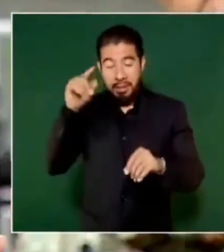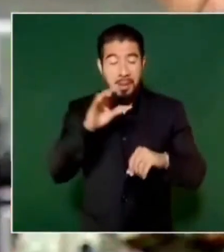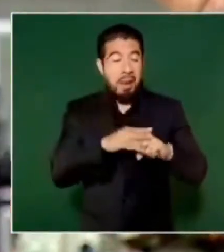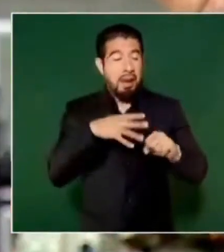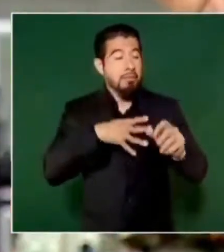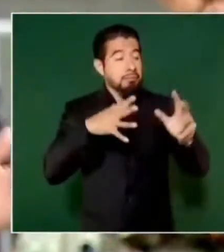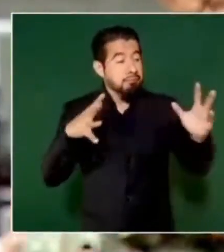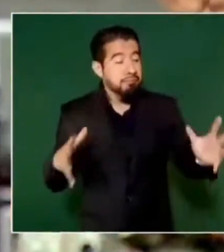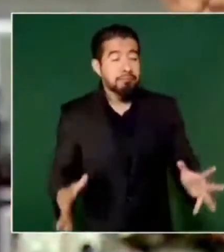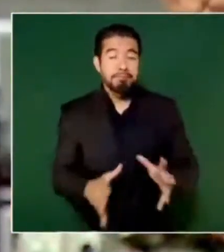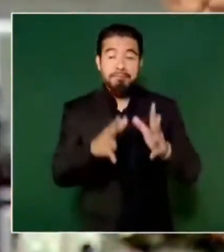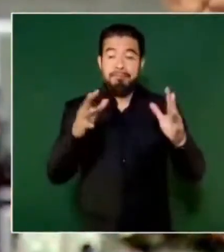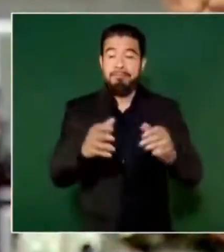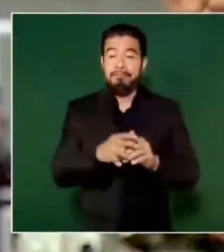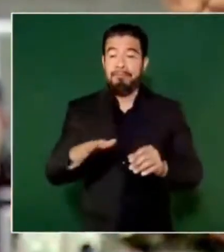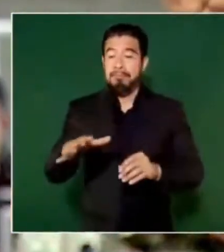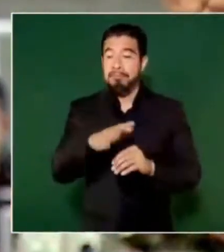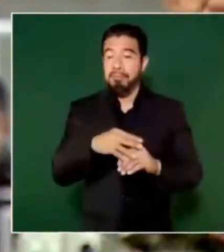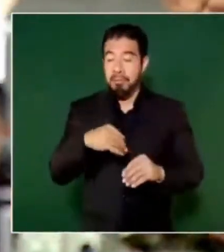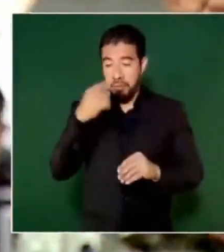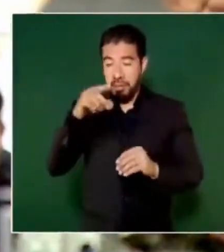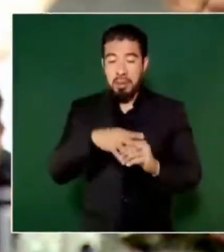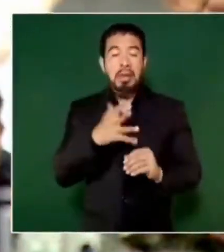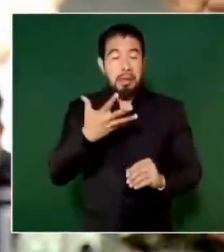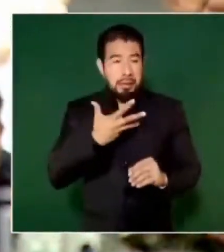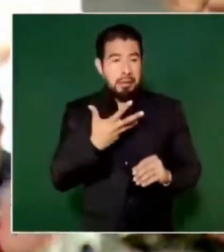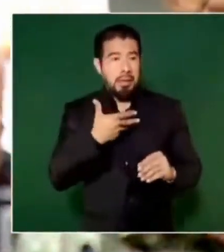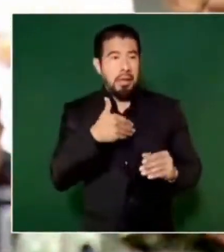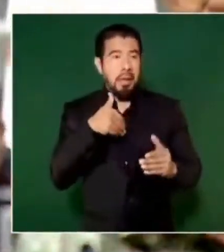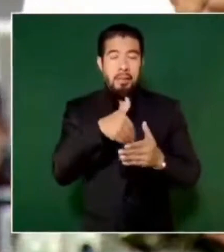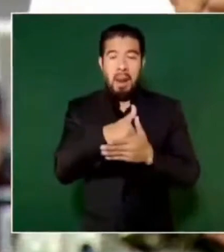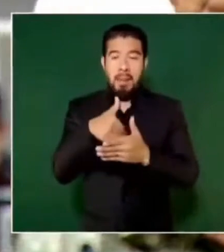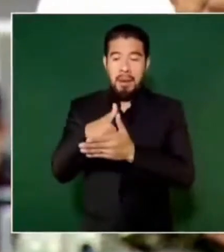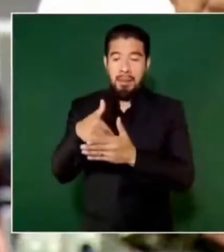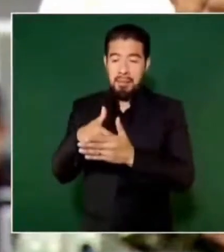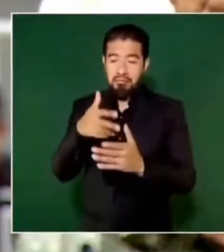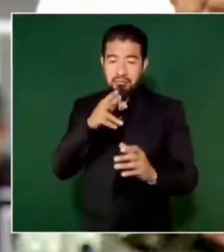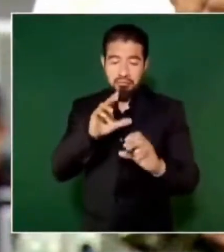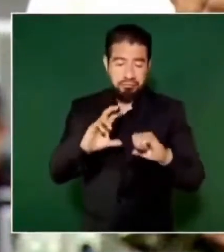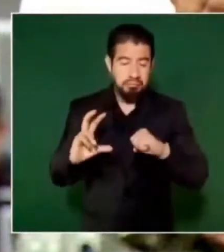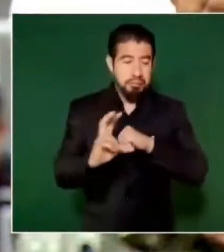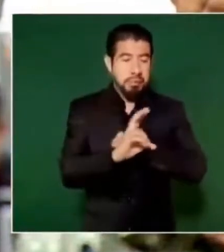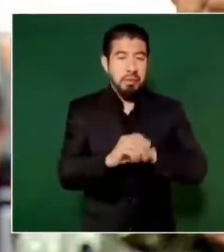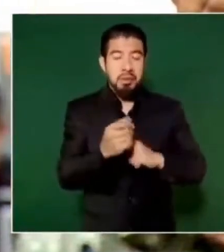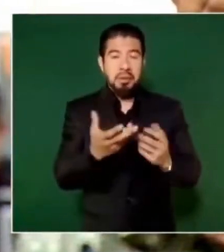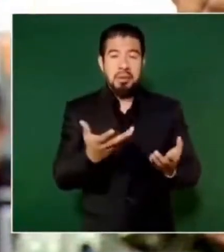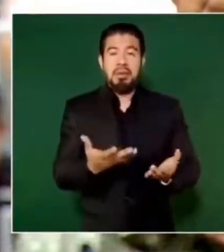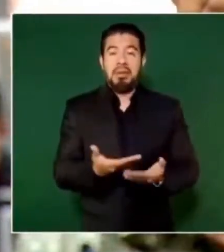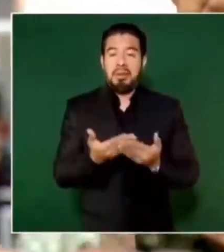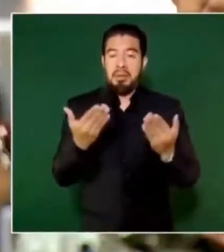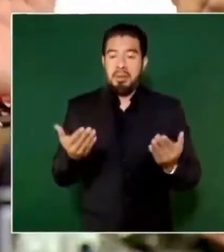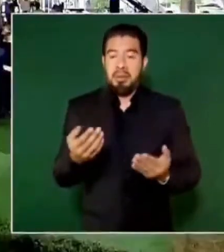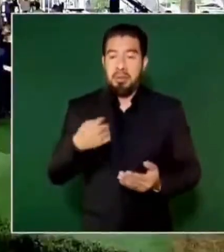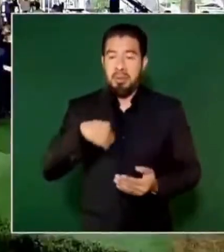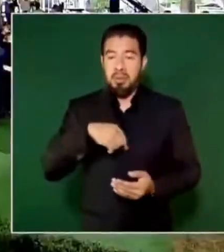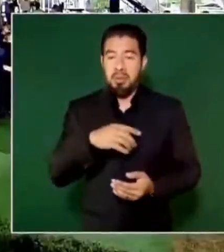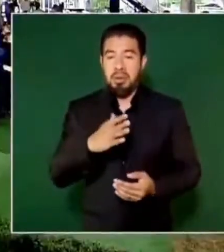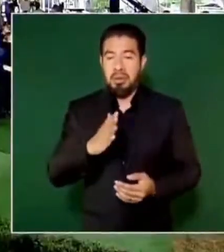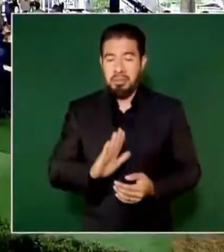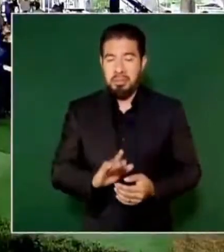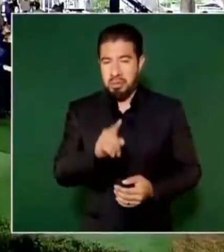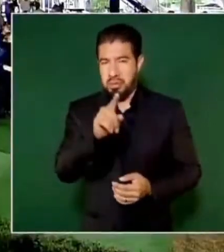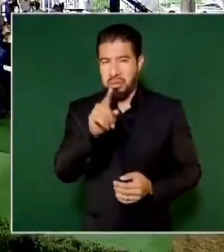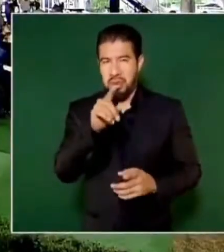estos municipios que tienen estaciones, presidente? Incluso, bueno, yo sé que pues yo no lo voy a engañar, usted